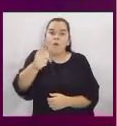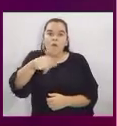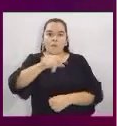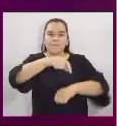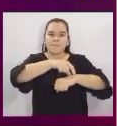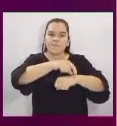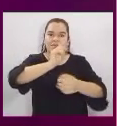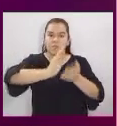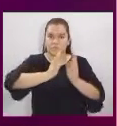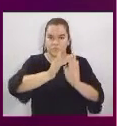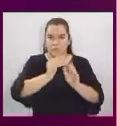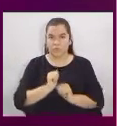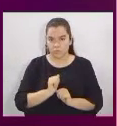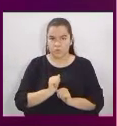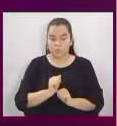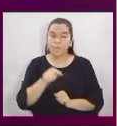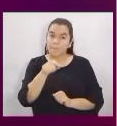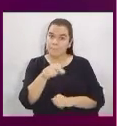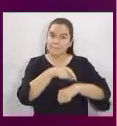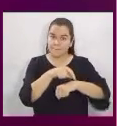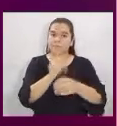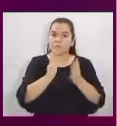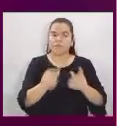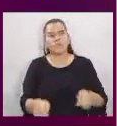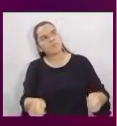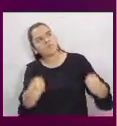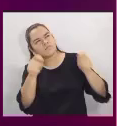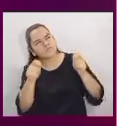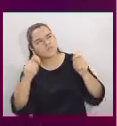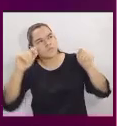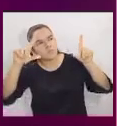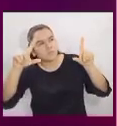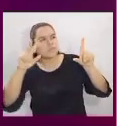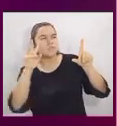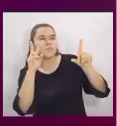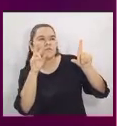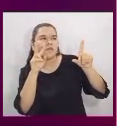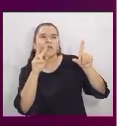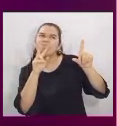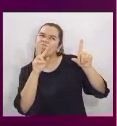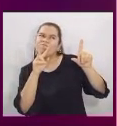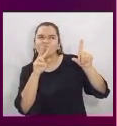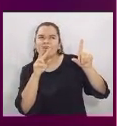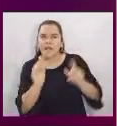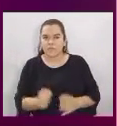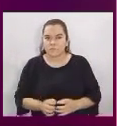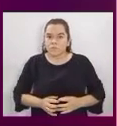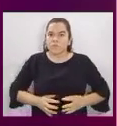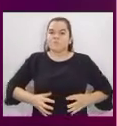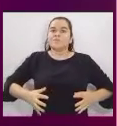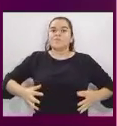un traumatólogo, quien por supuesto constató que la caja torácica de Alain